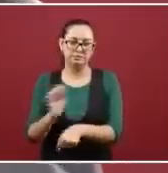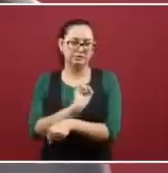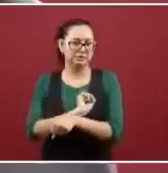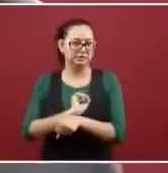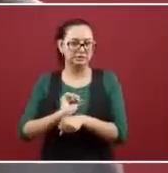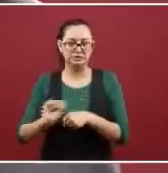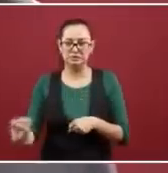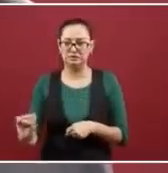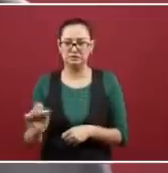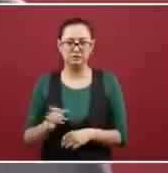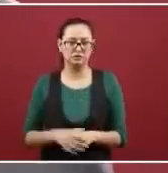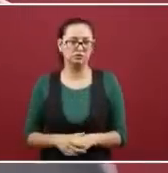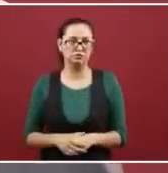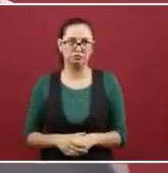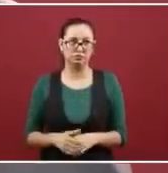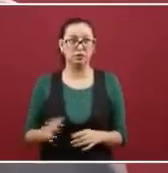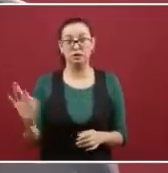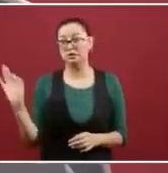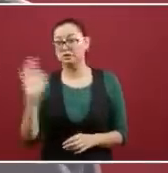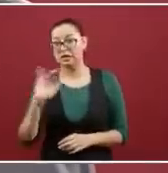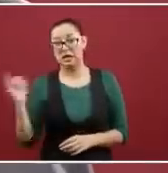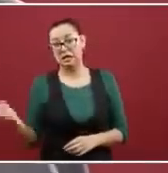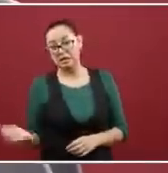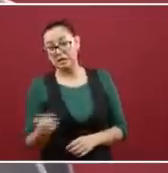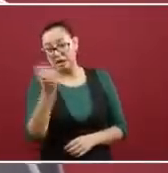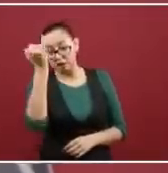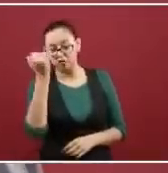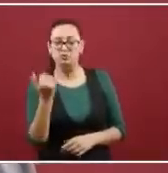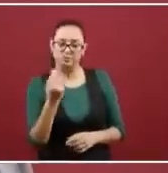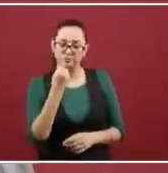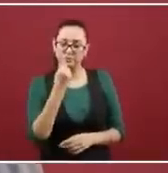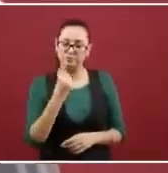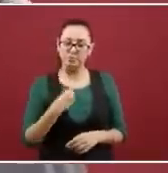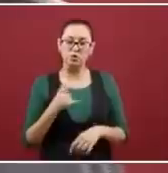a algún lugar distante, cuando